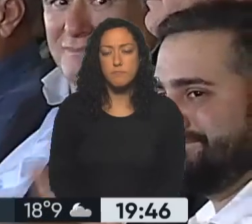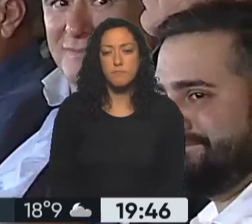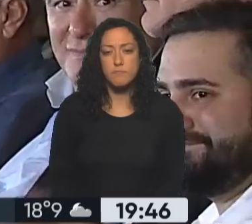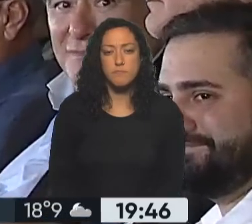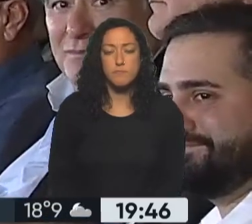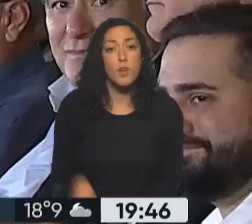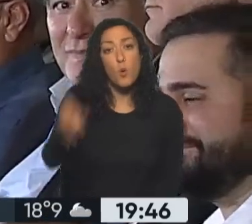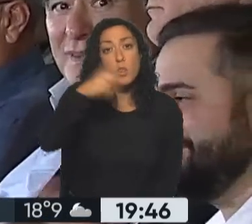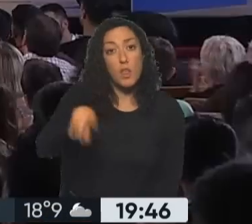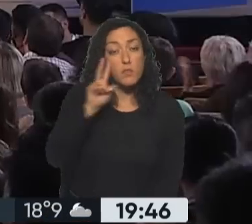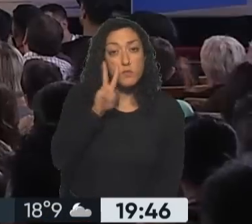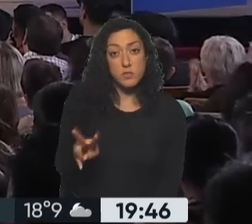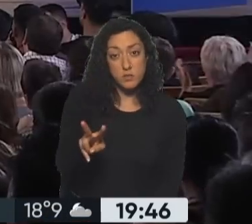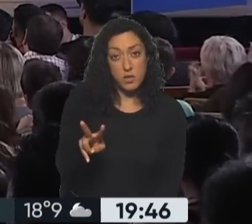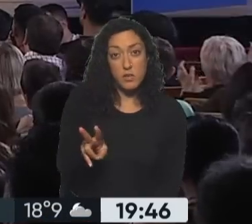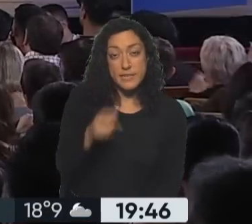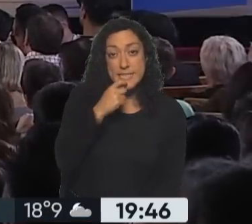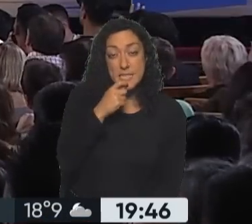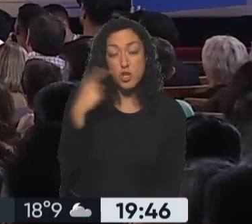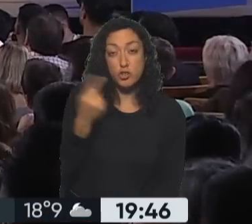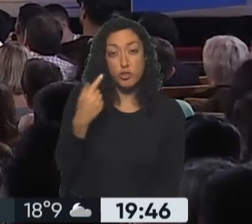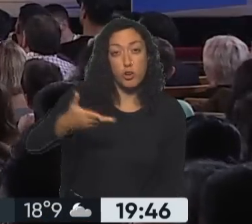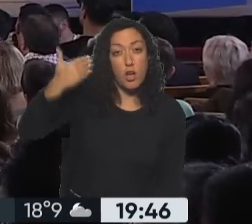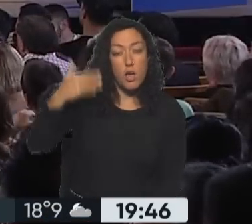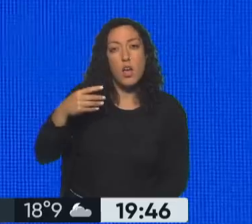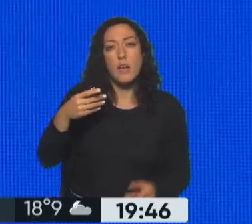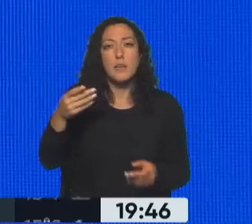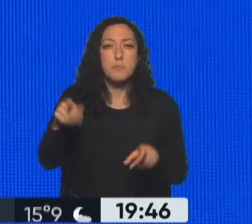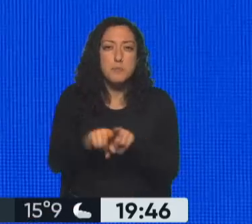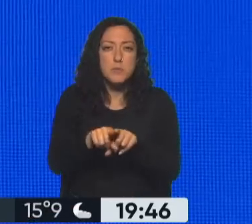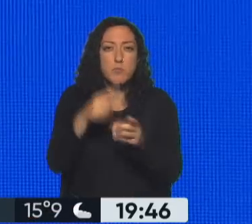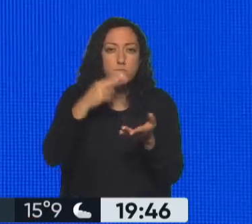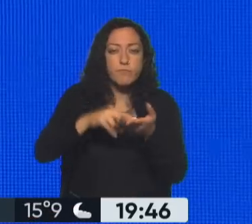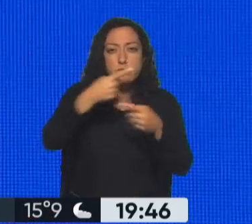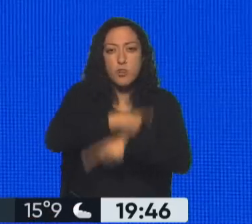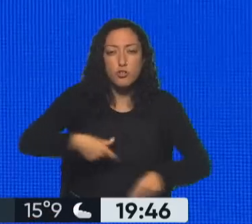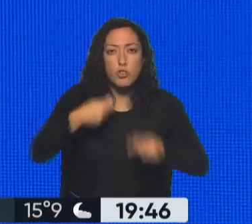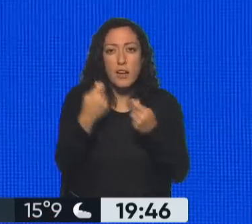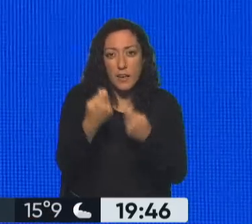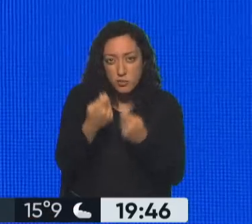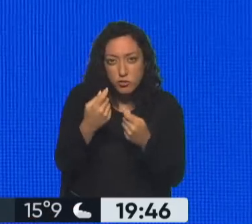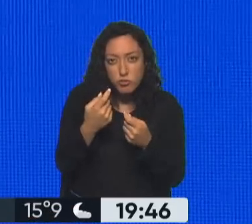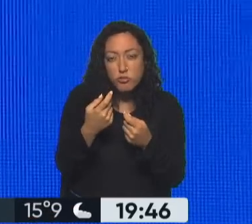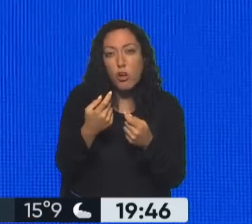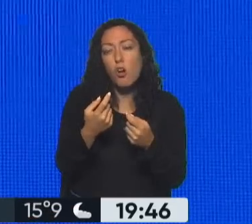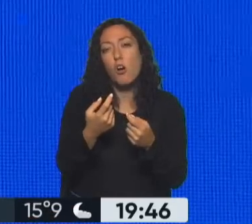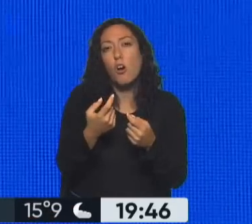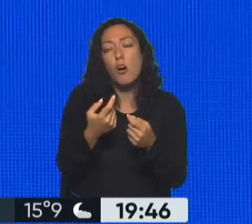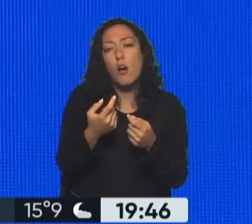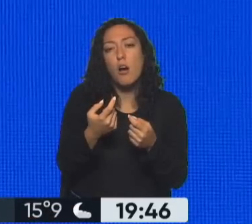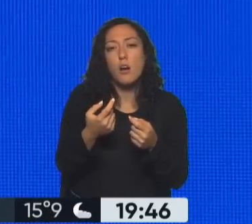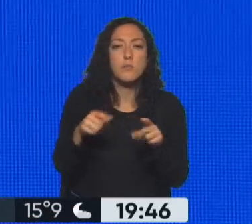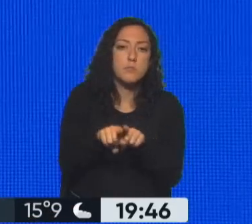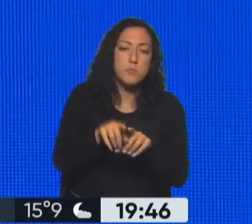Fíjense, si nosotros revisáramos el gasto tributario que está en el presupuesto de la Nación,